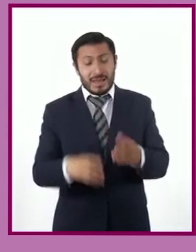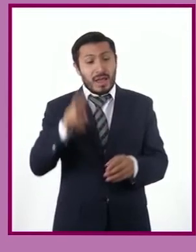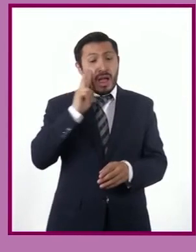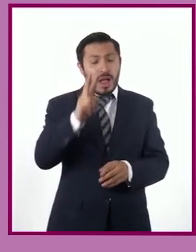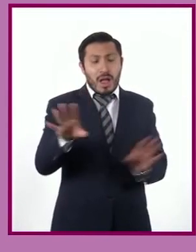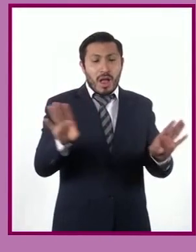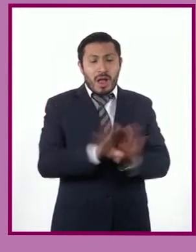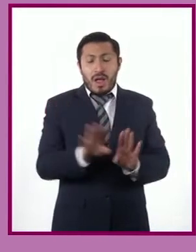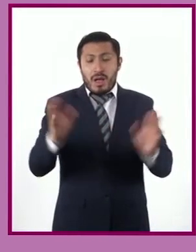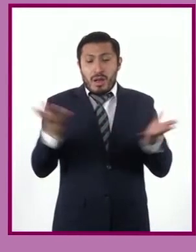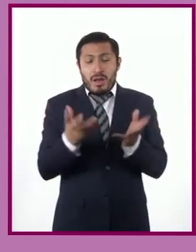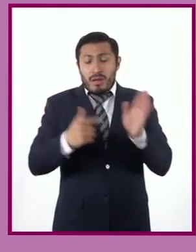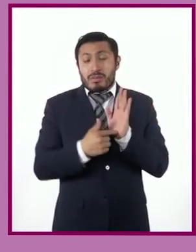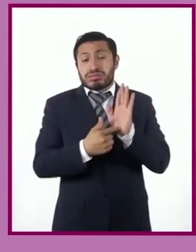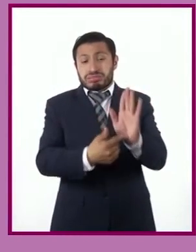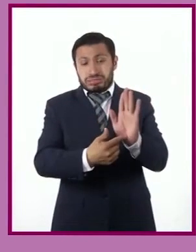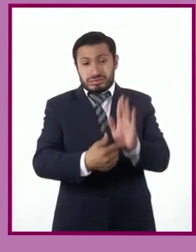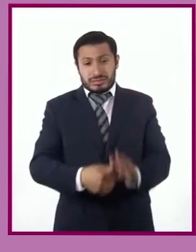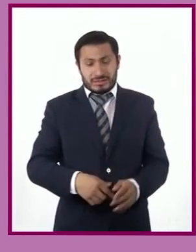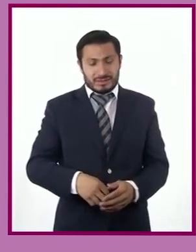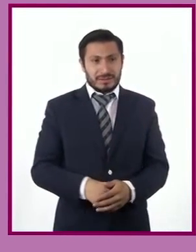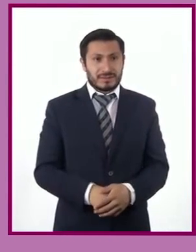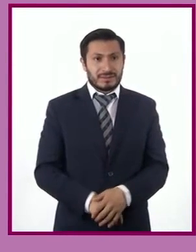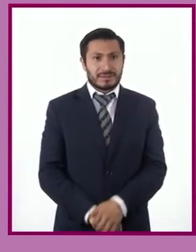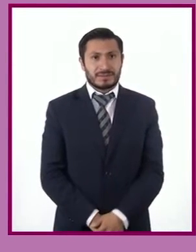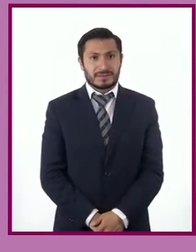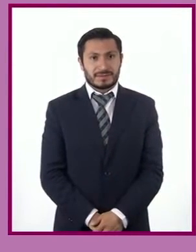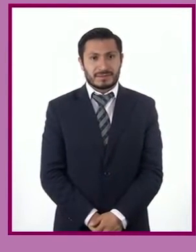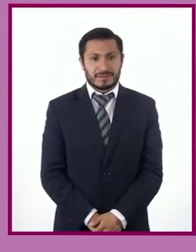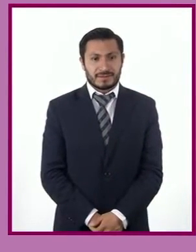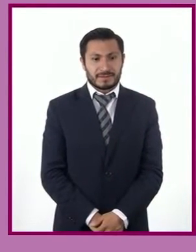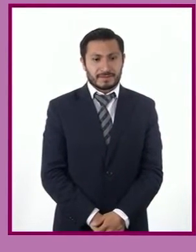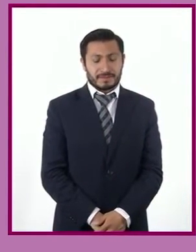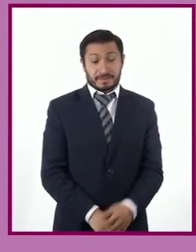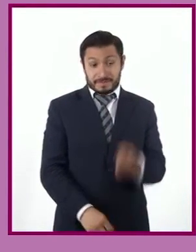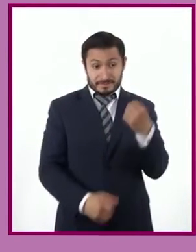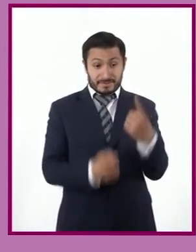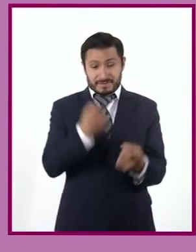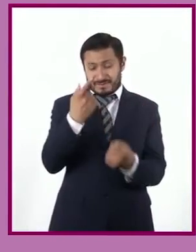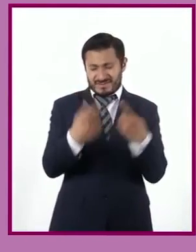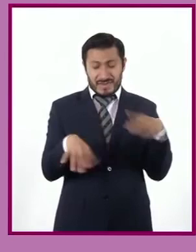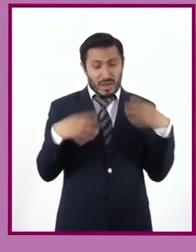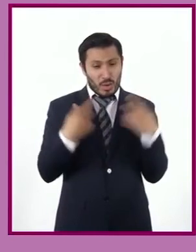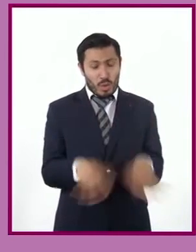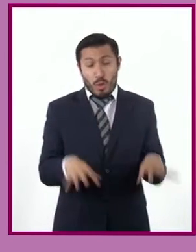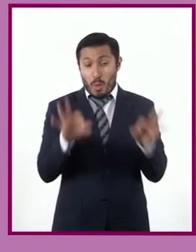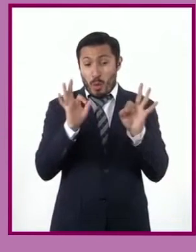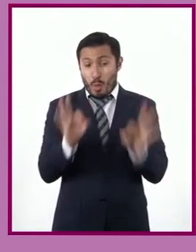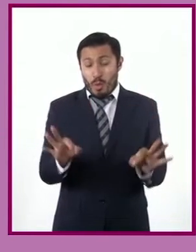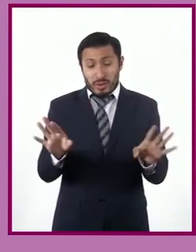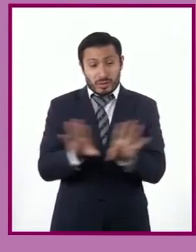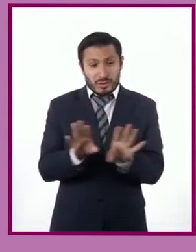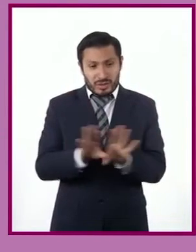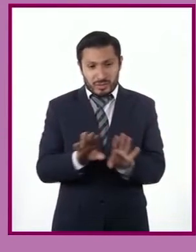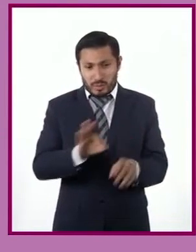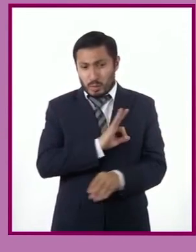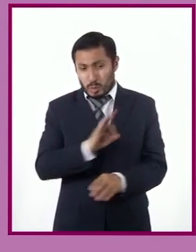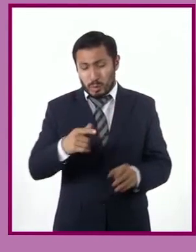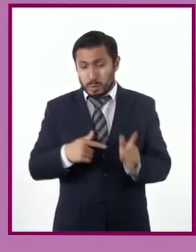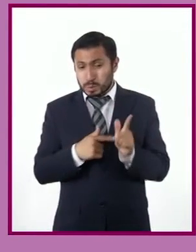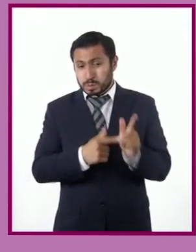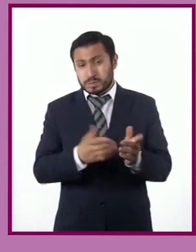veamos cómo se forma un fósil por preservación. En casos excepcionales, es posible la fosilización por